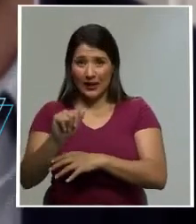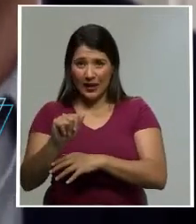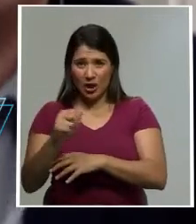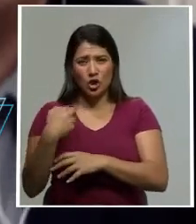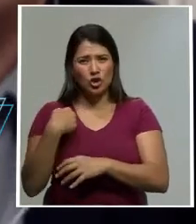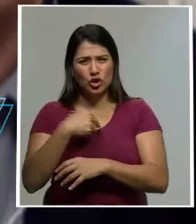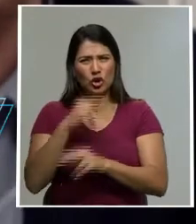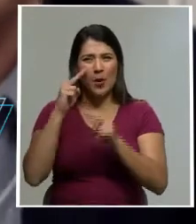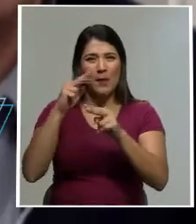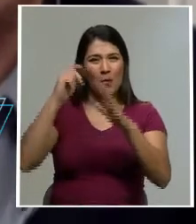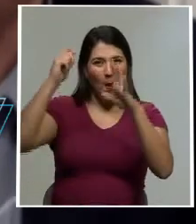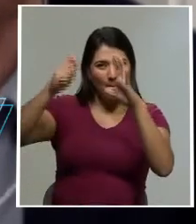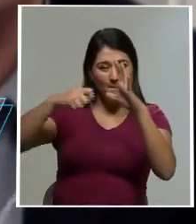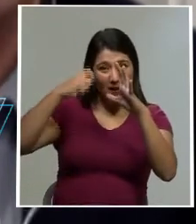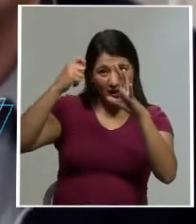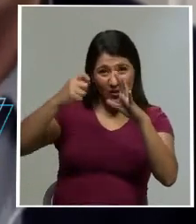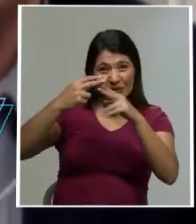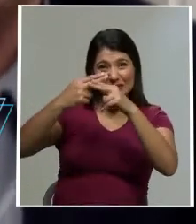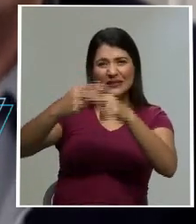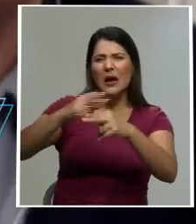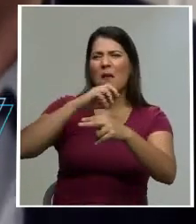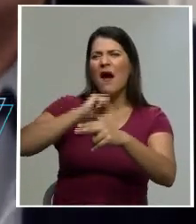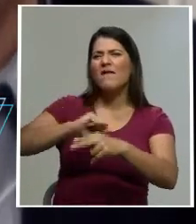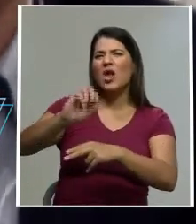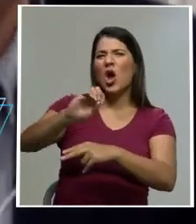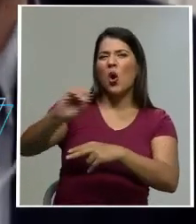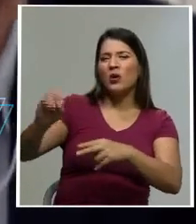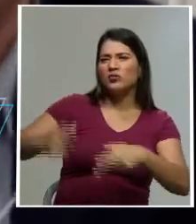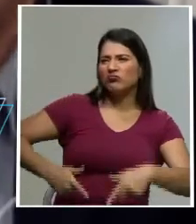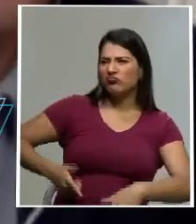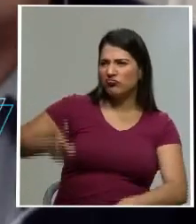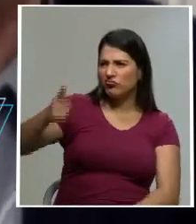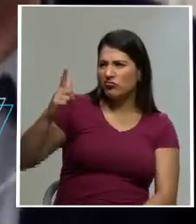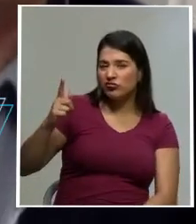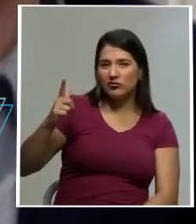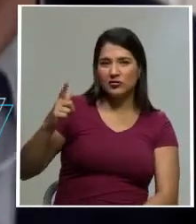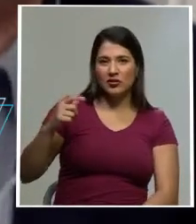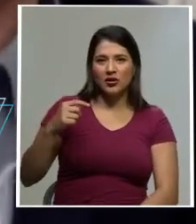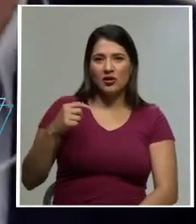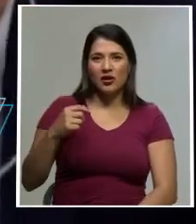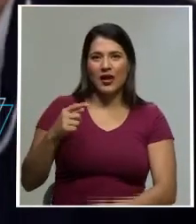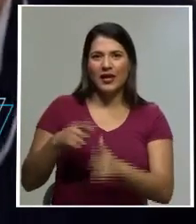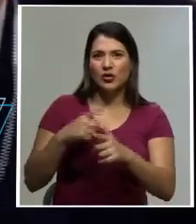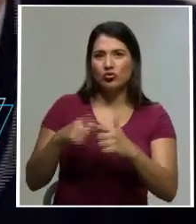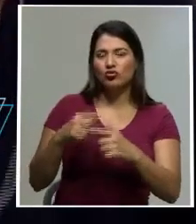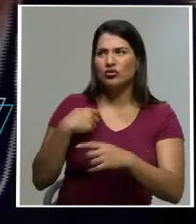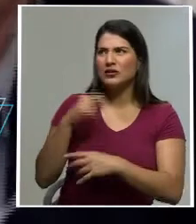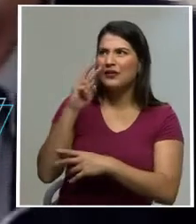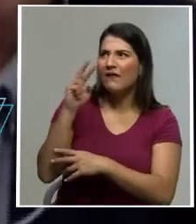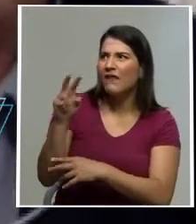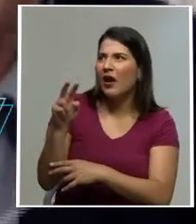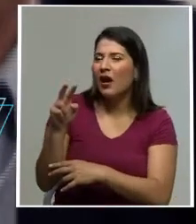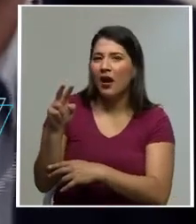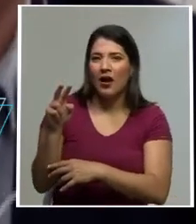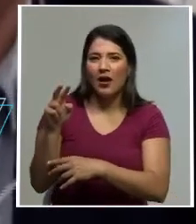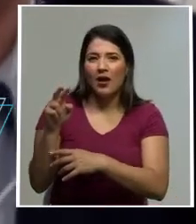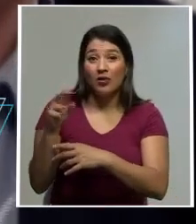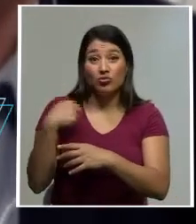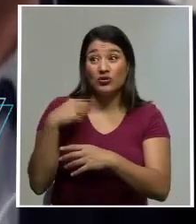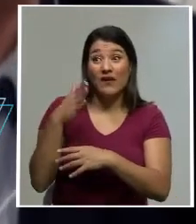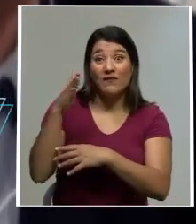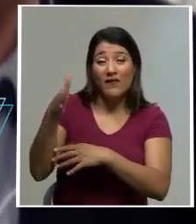uno va a lugares acá 2 horas y es como Willy the Kid estuvo acá, o Willy the Kid aquí asesinó a